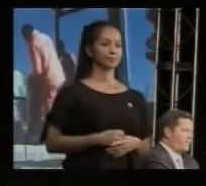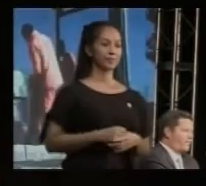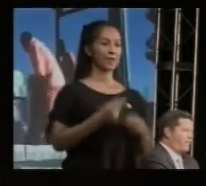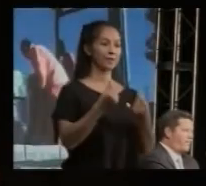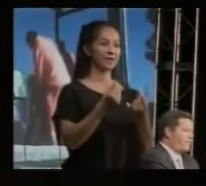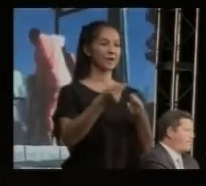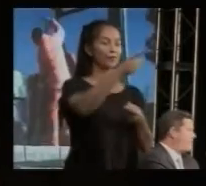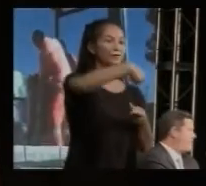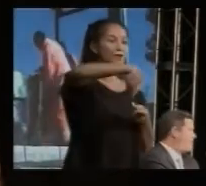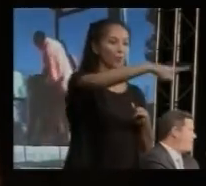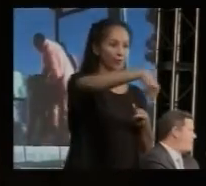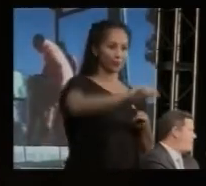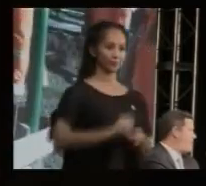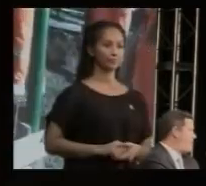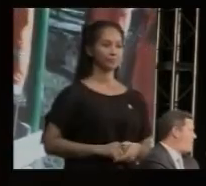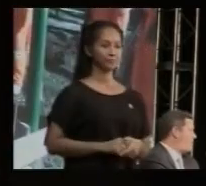dinero de nuestro pueblo.